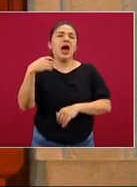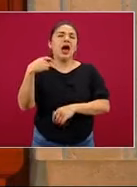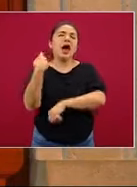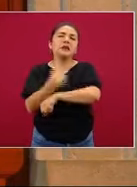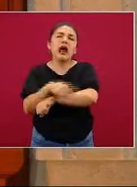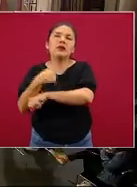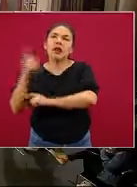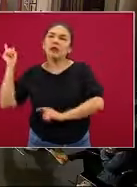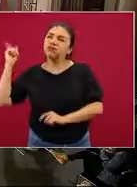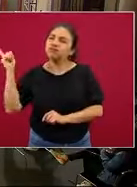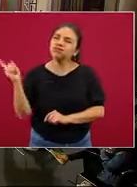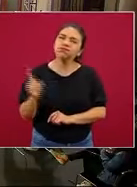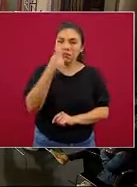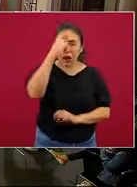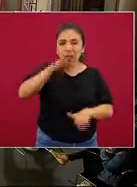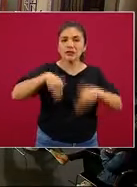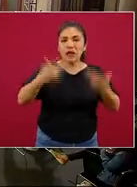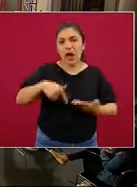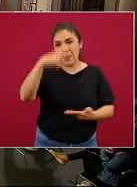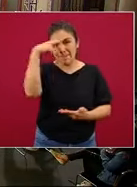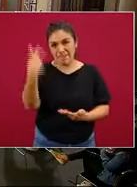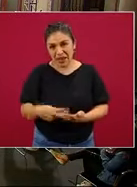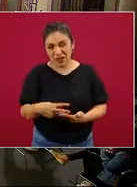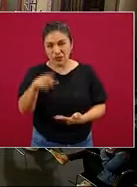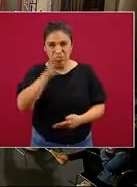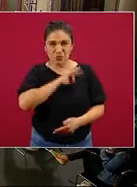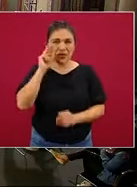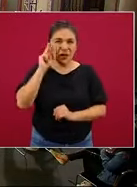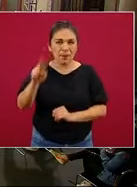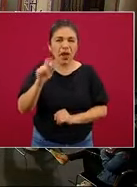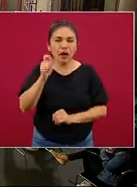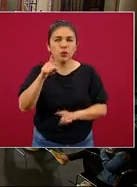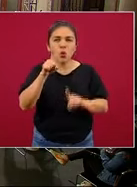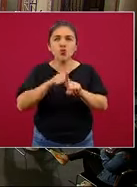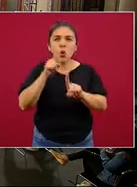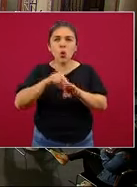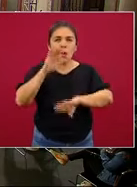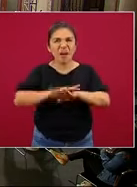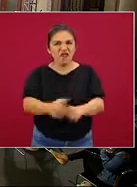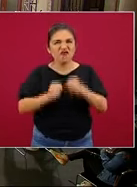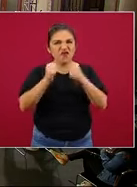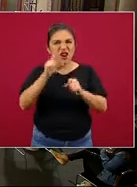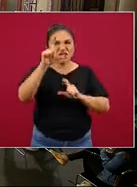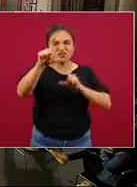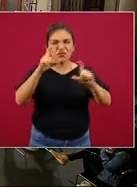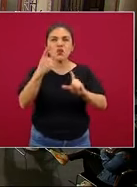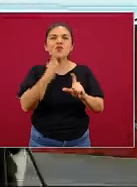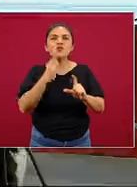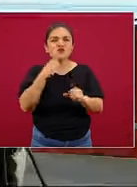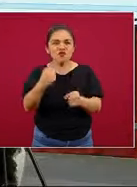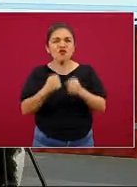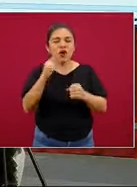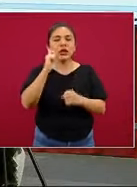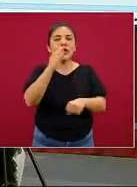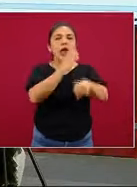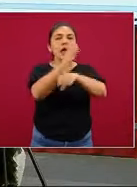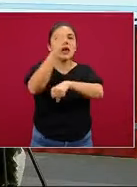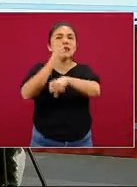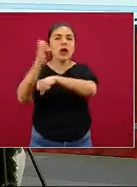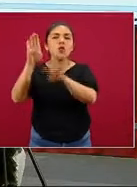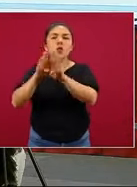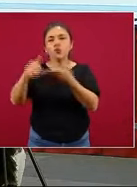hacia el territorio mexicano. Aquí pueden identificar en colores un poco más fuertes, en tono de rojo, las entidades federativas